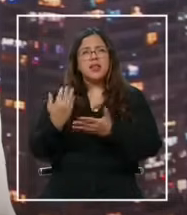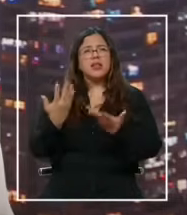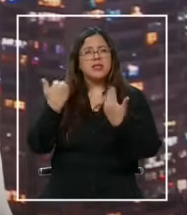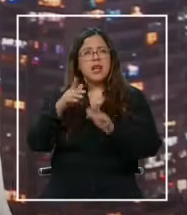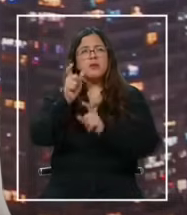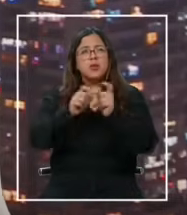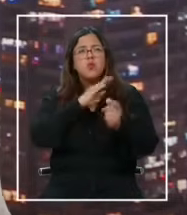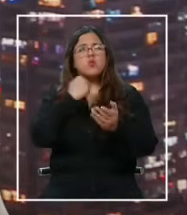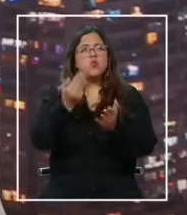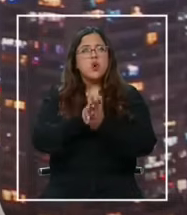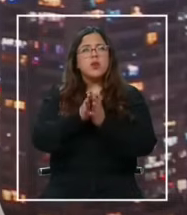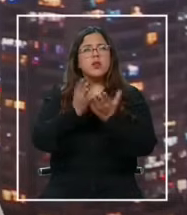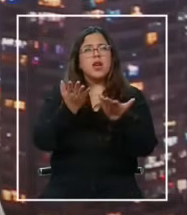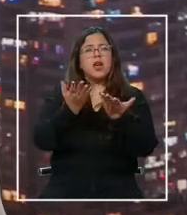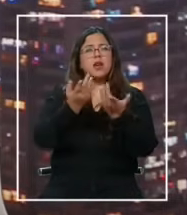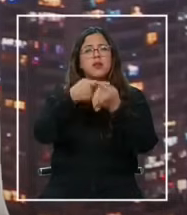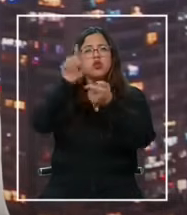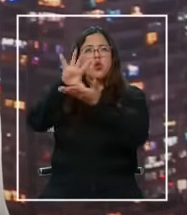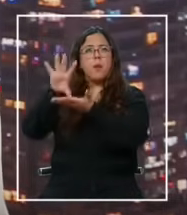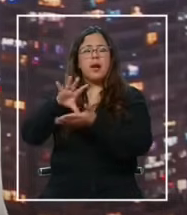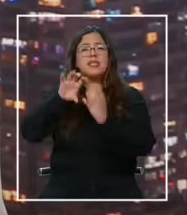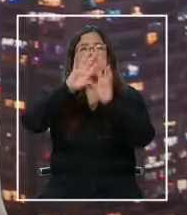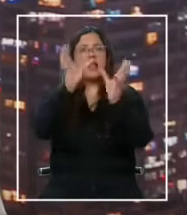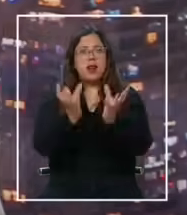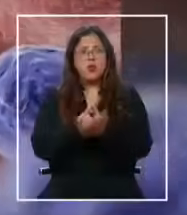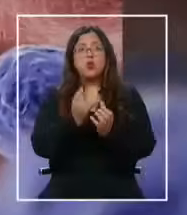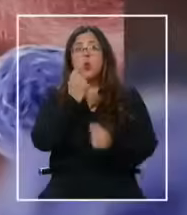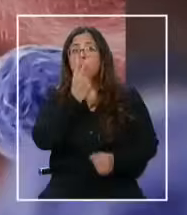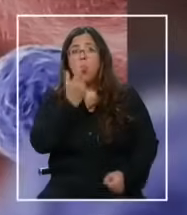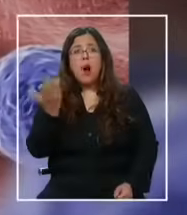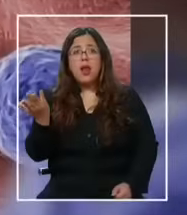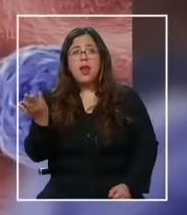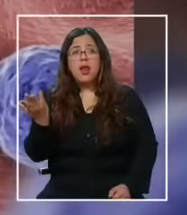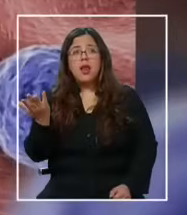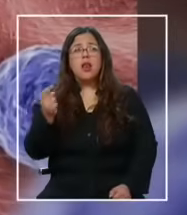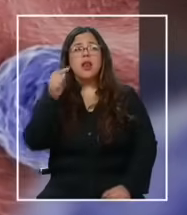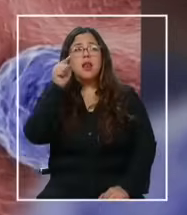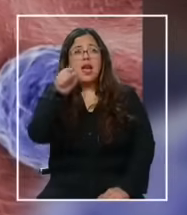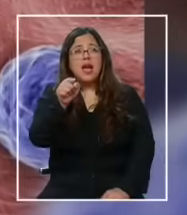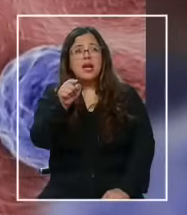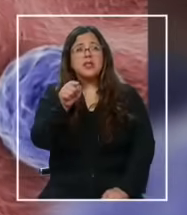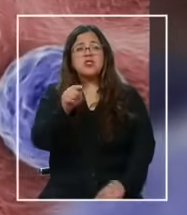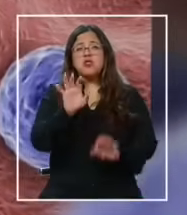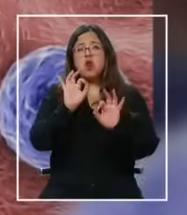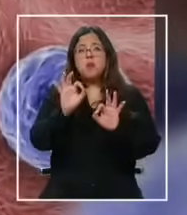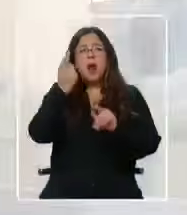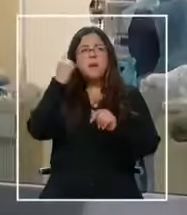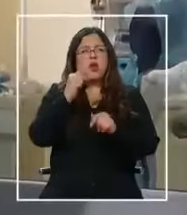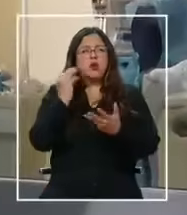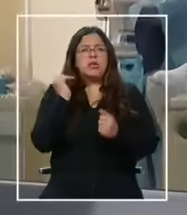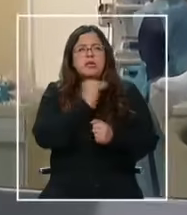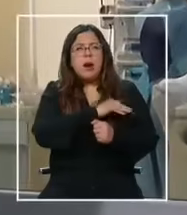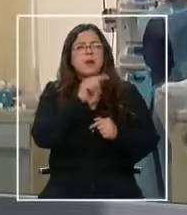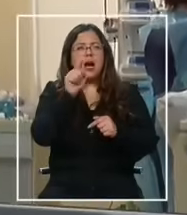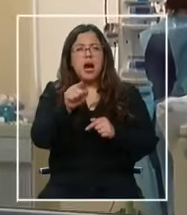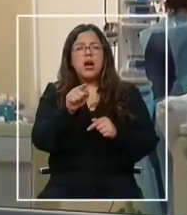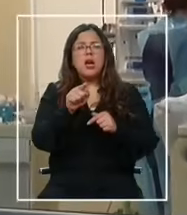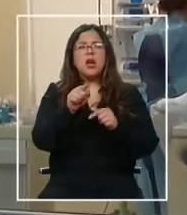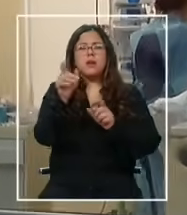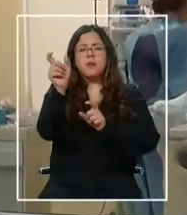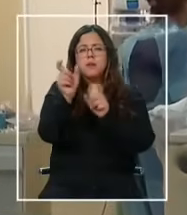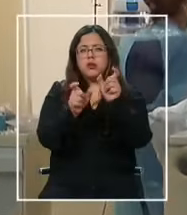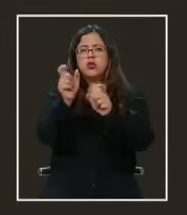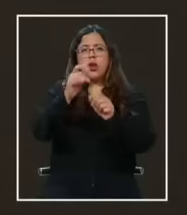víctimas en otros rincones del mundo común pero muy agresiva y rápida así describen los